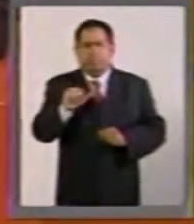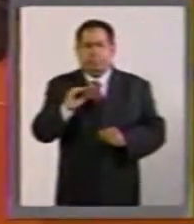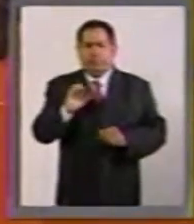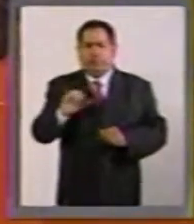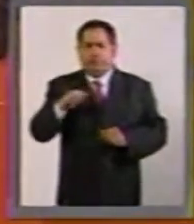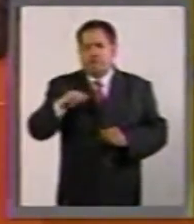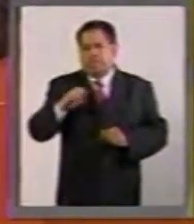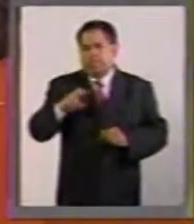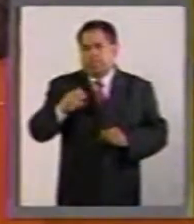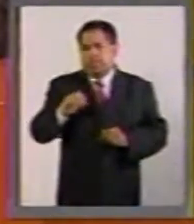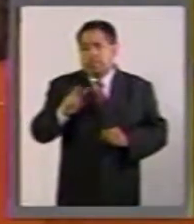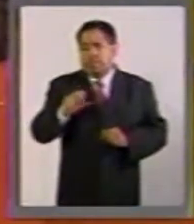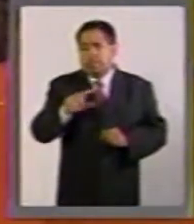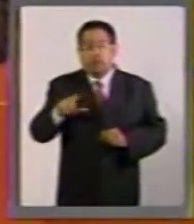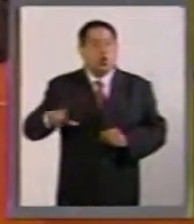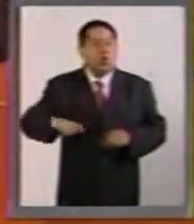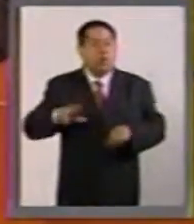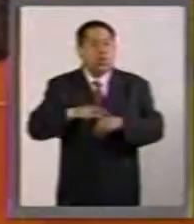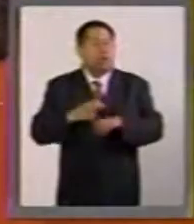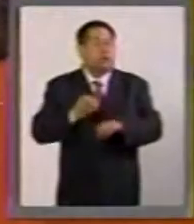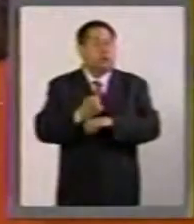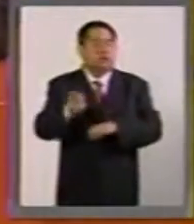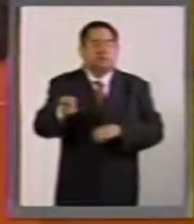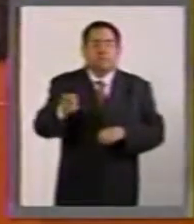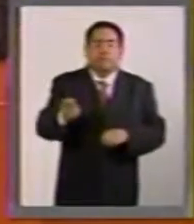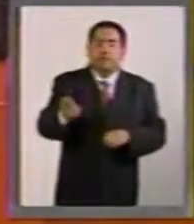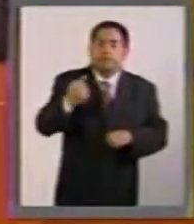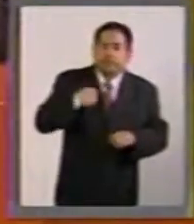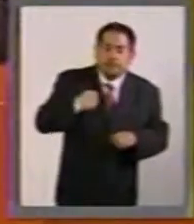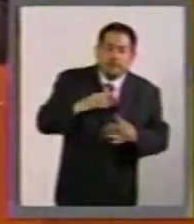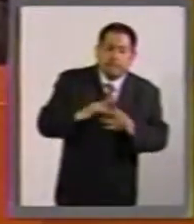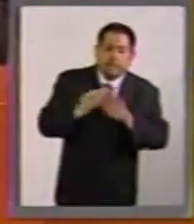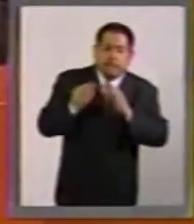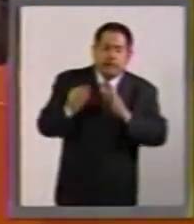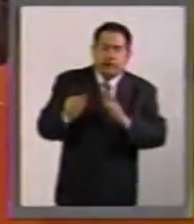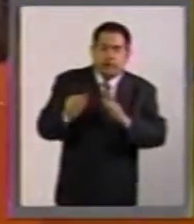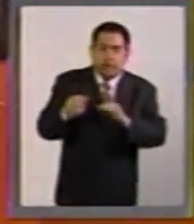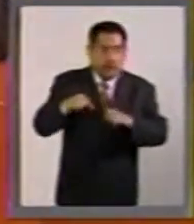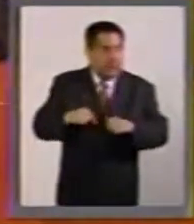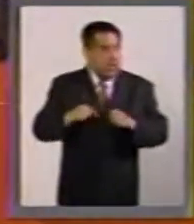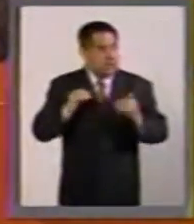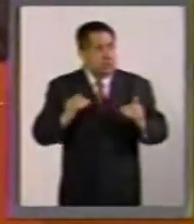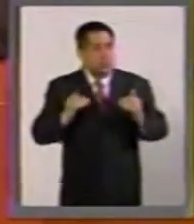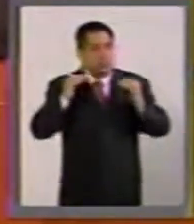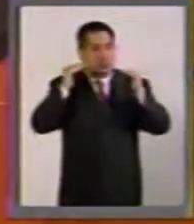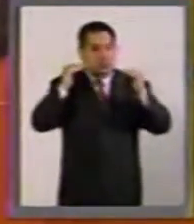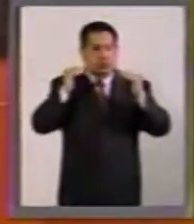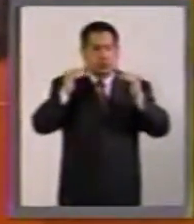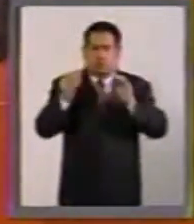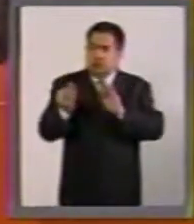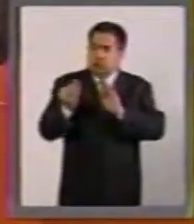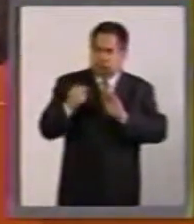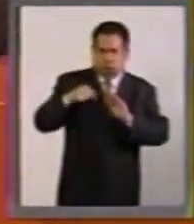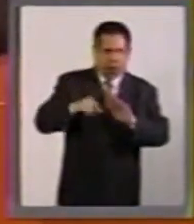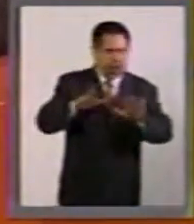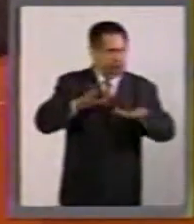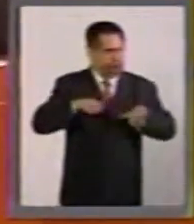Valle, gobernador del Estado, para que presente ante esta